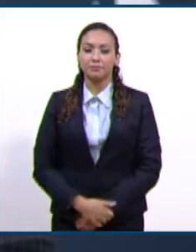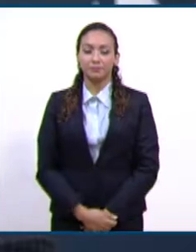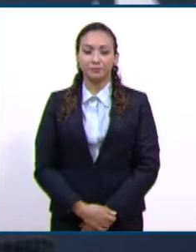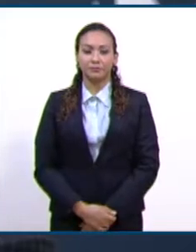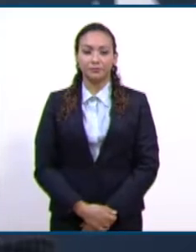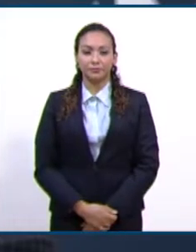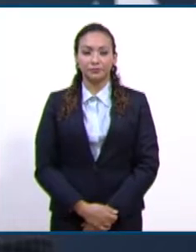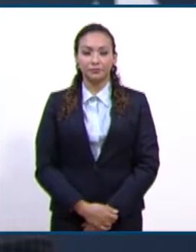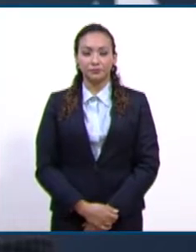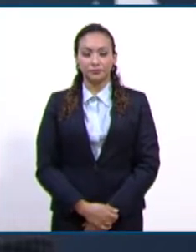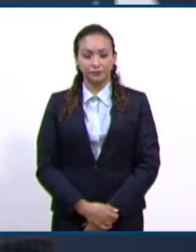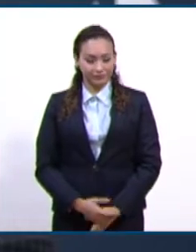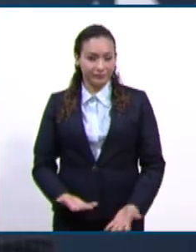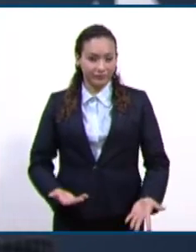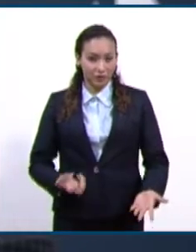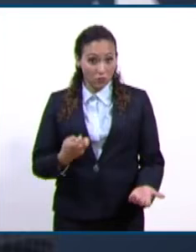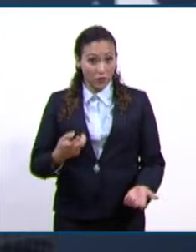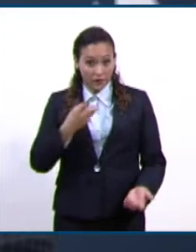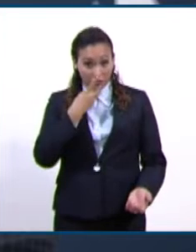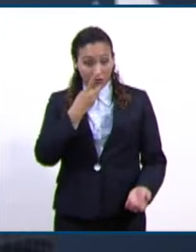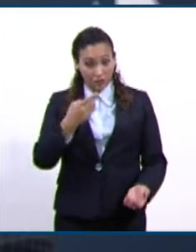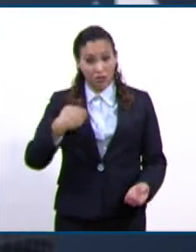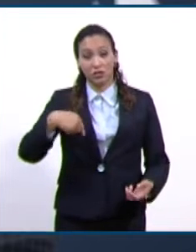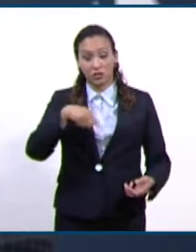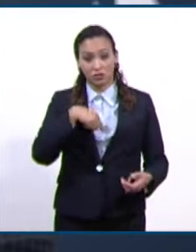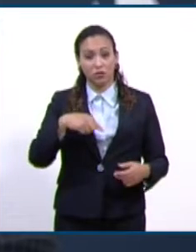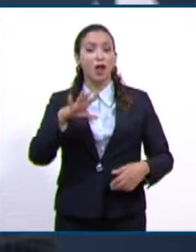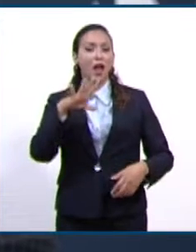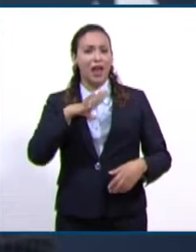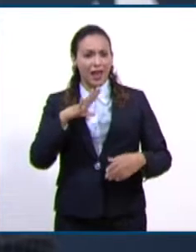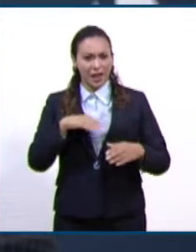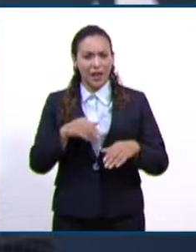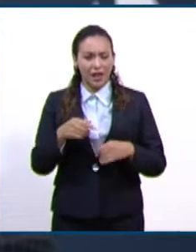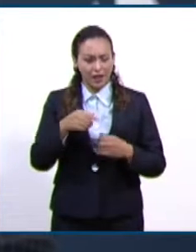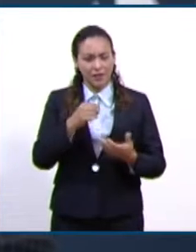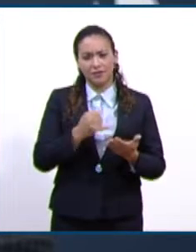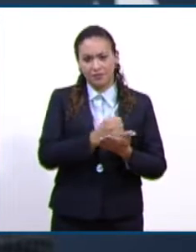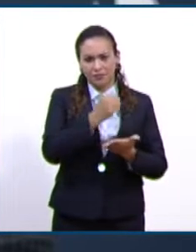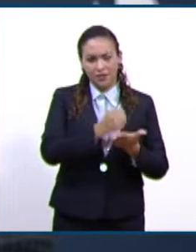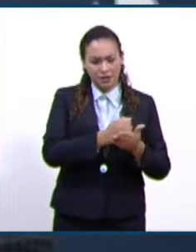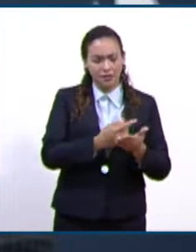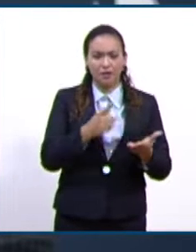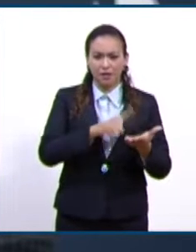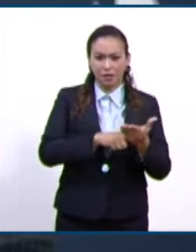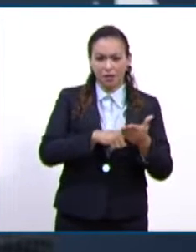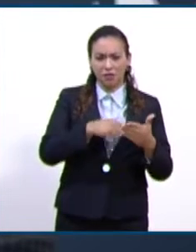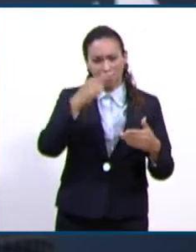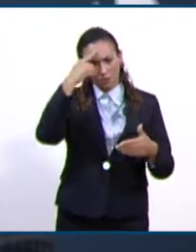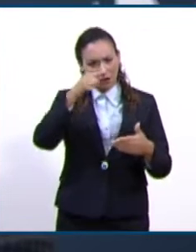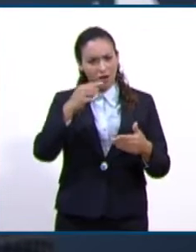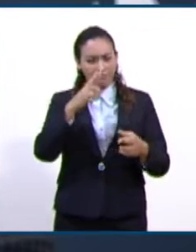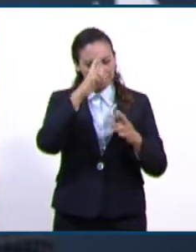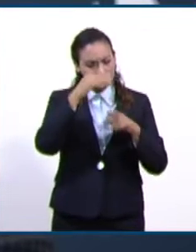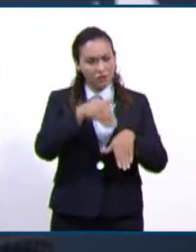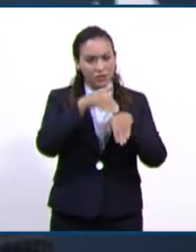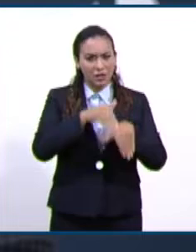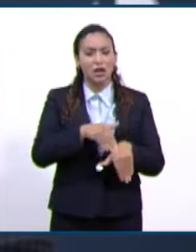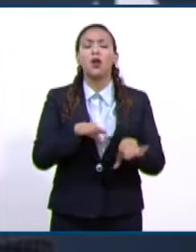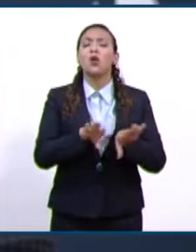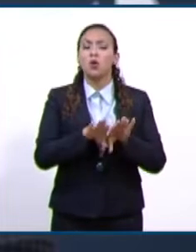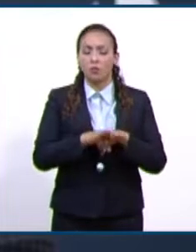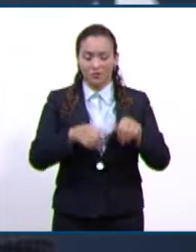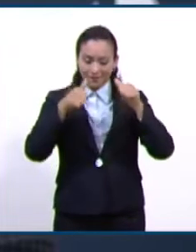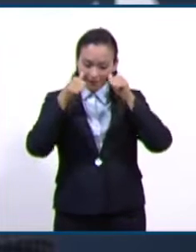Se sostiene que los órganos jurisdiccionales de amparo deben valorar las pruebas que alleguen las partes,